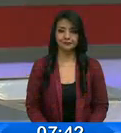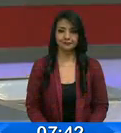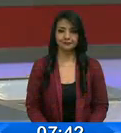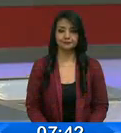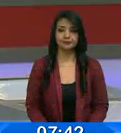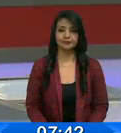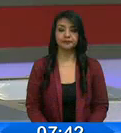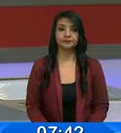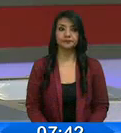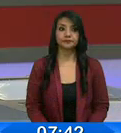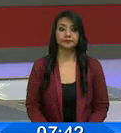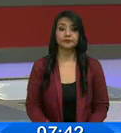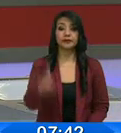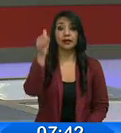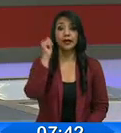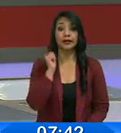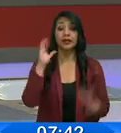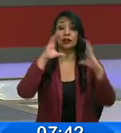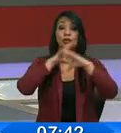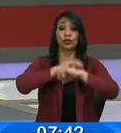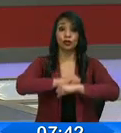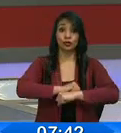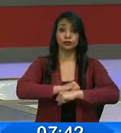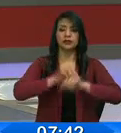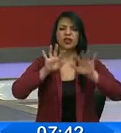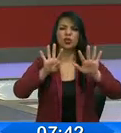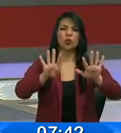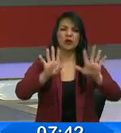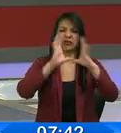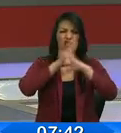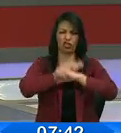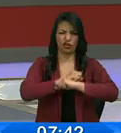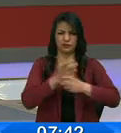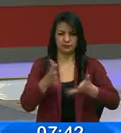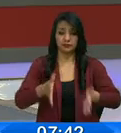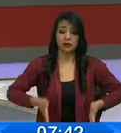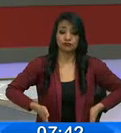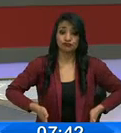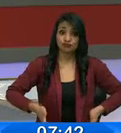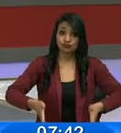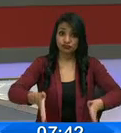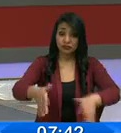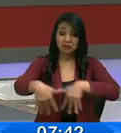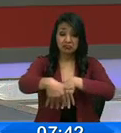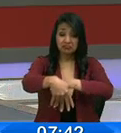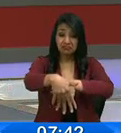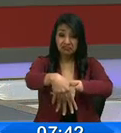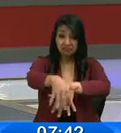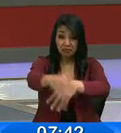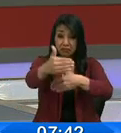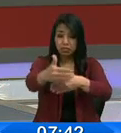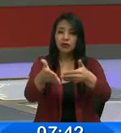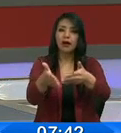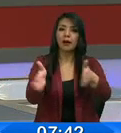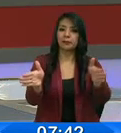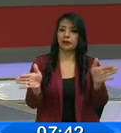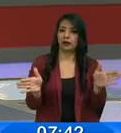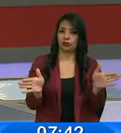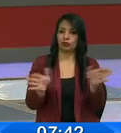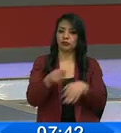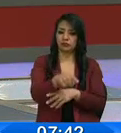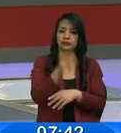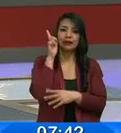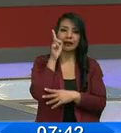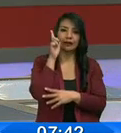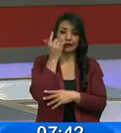Cerca de las 21 horas de esta noche, de la noche del día lunes, la Panamericana fue abierta al tránsito vehicular tras un acuerdo entre